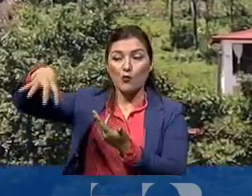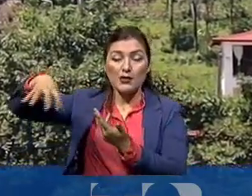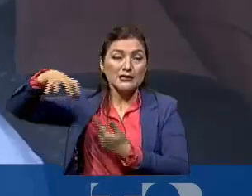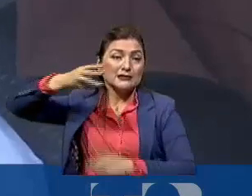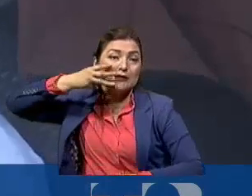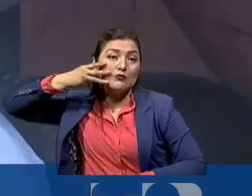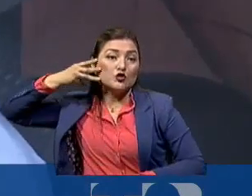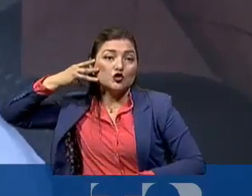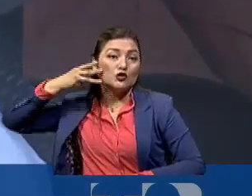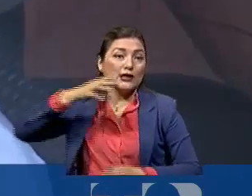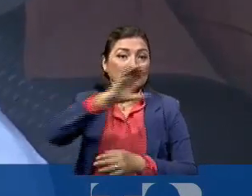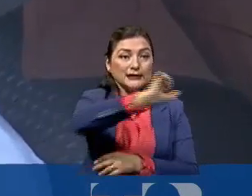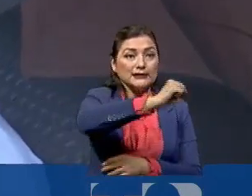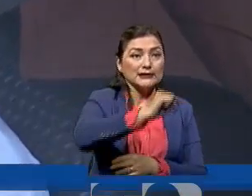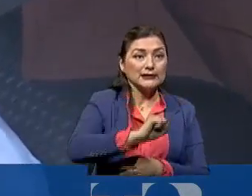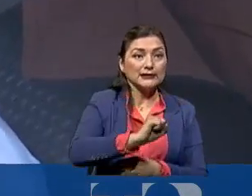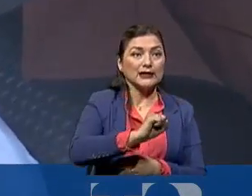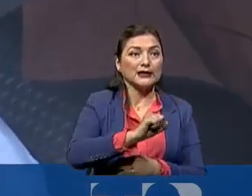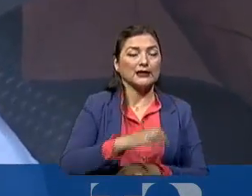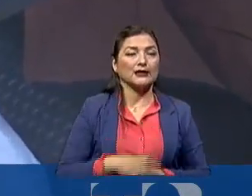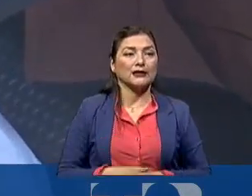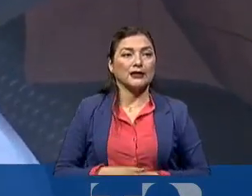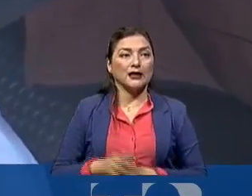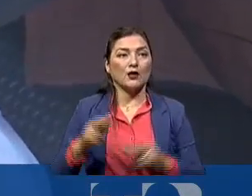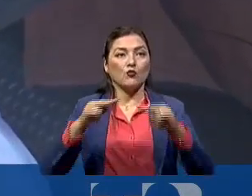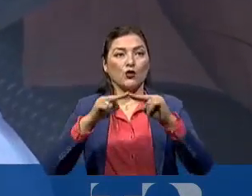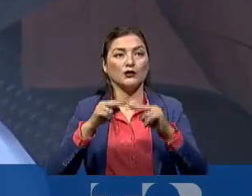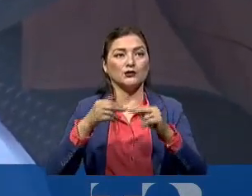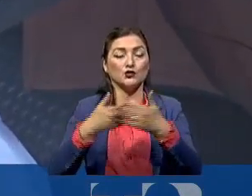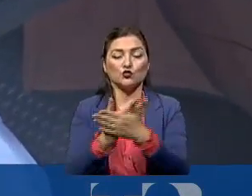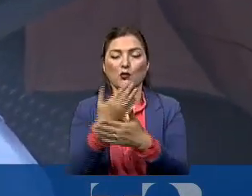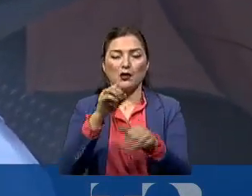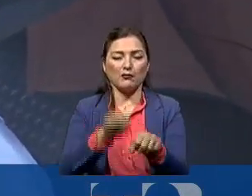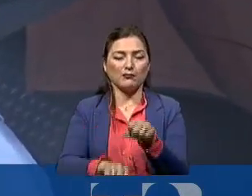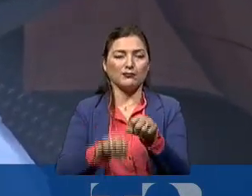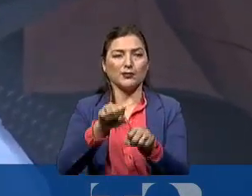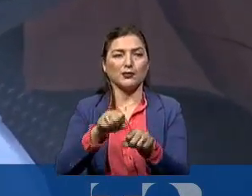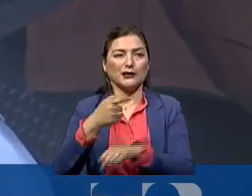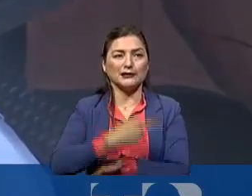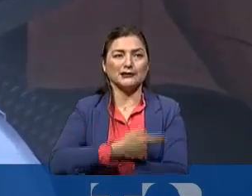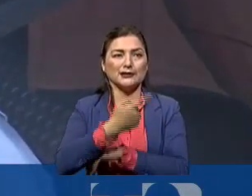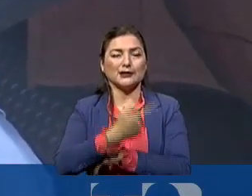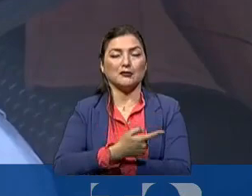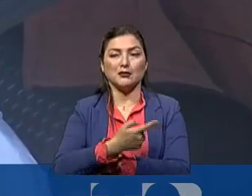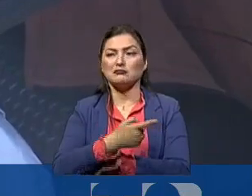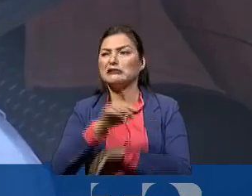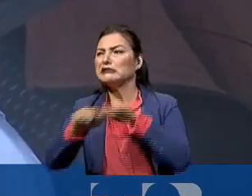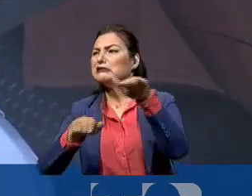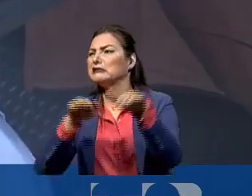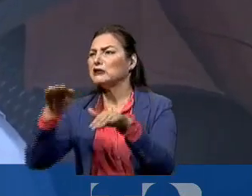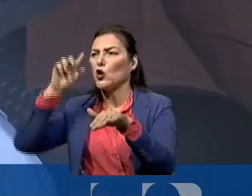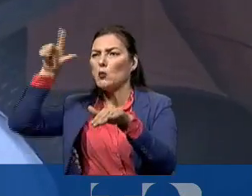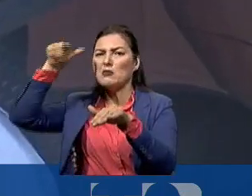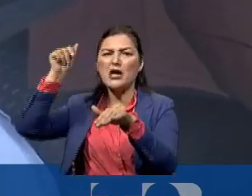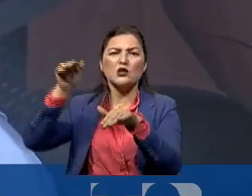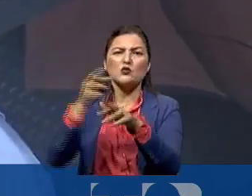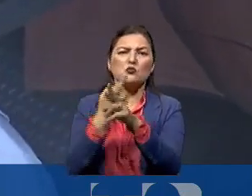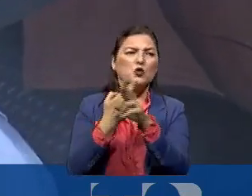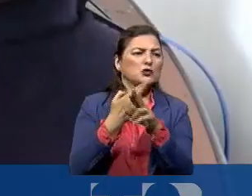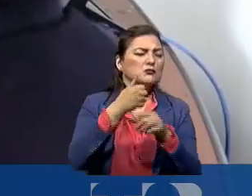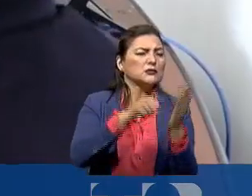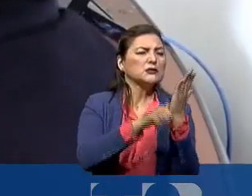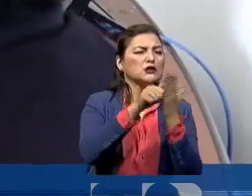sierra centro este puente es nuevito prácticamente los daños se ven y es a diario y nadie nadie responde ni gobernación ni medios de